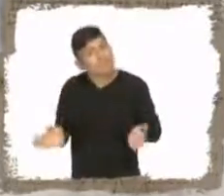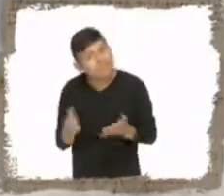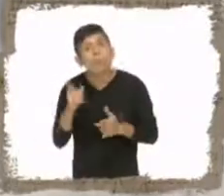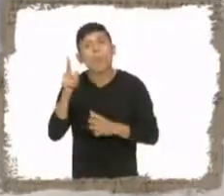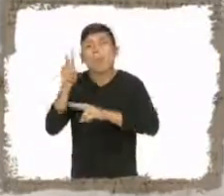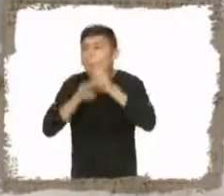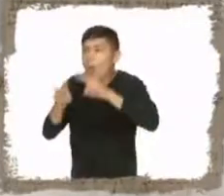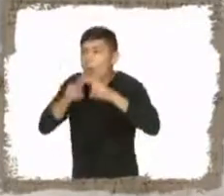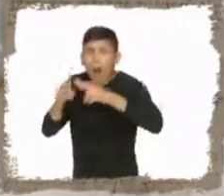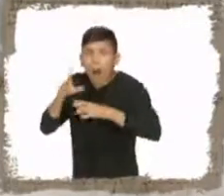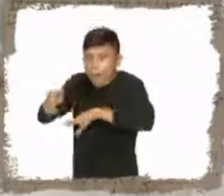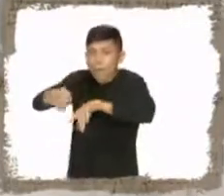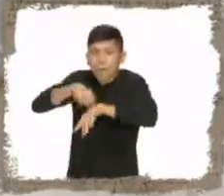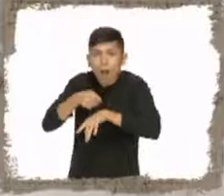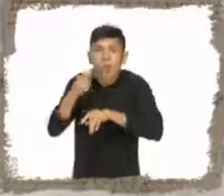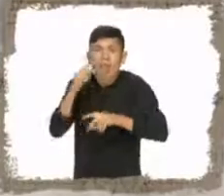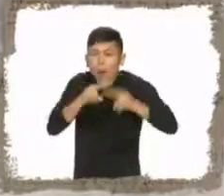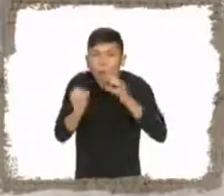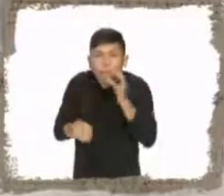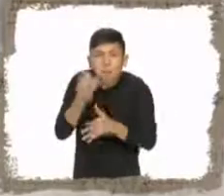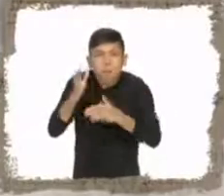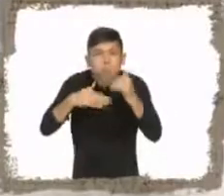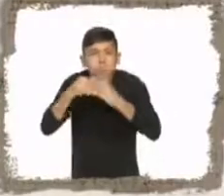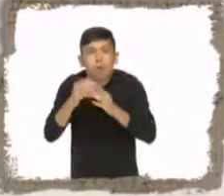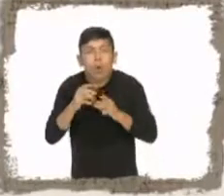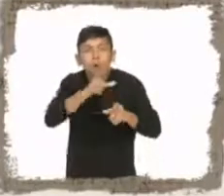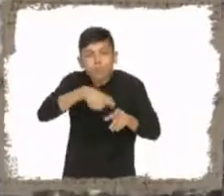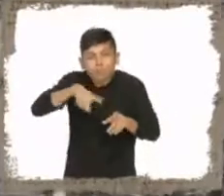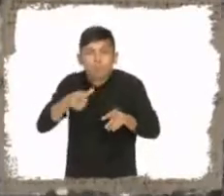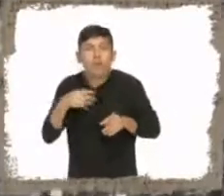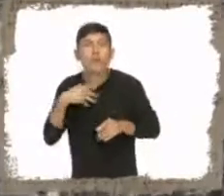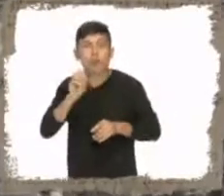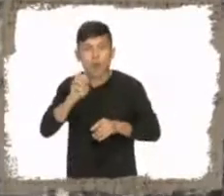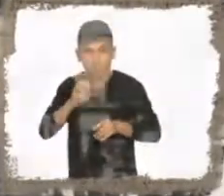Te invito a que busques medias y formes tu nombre.